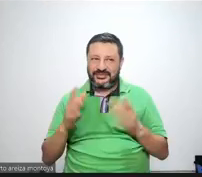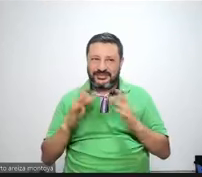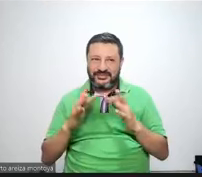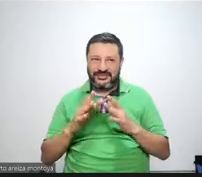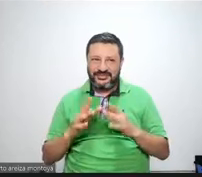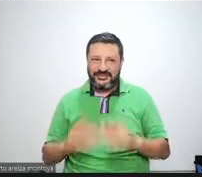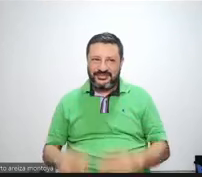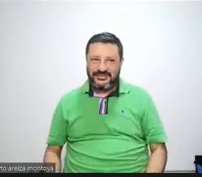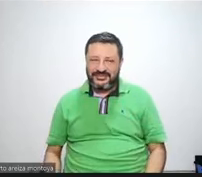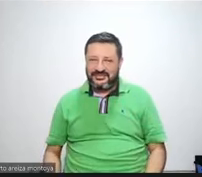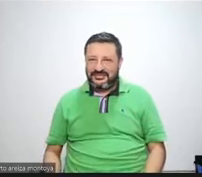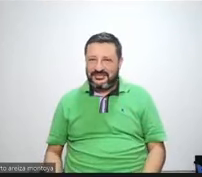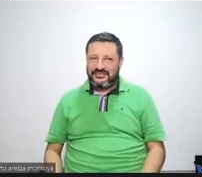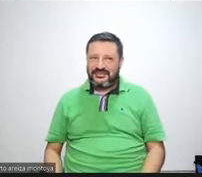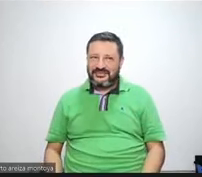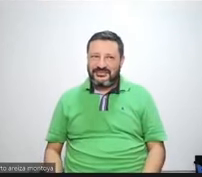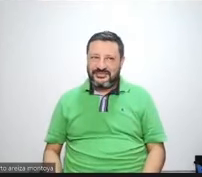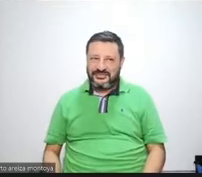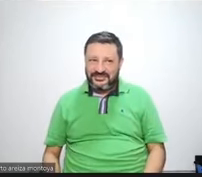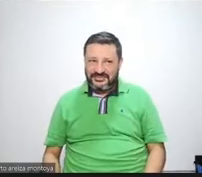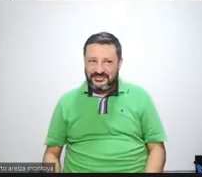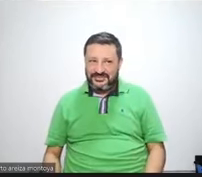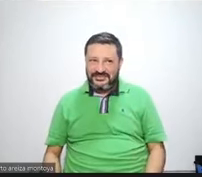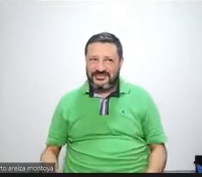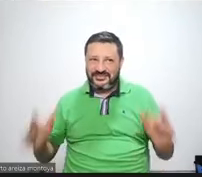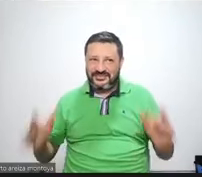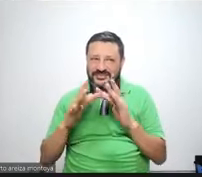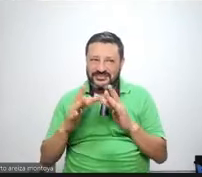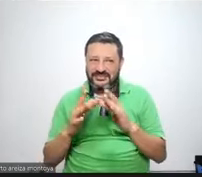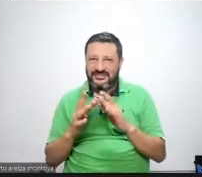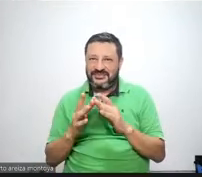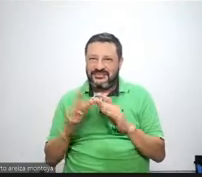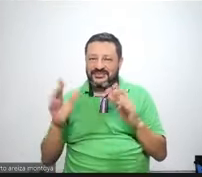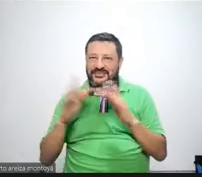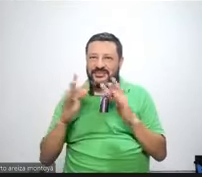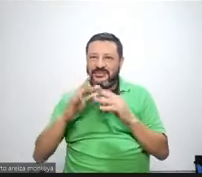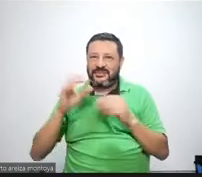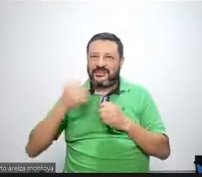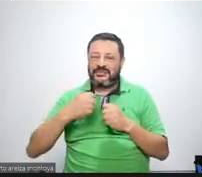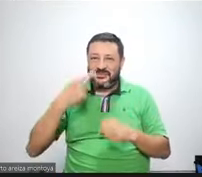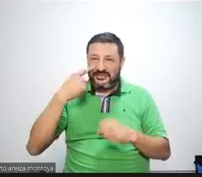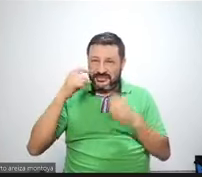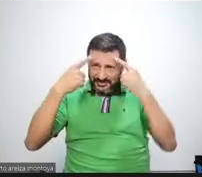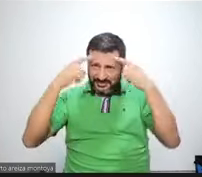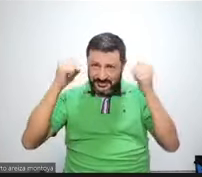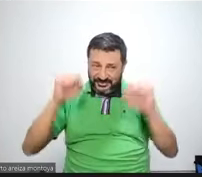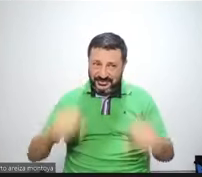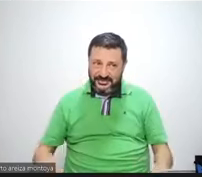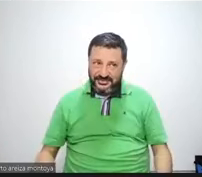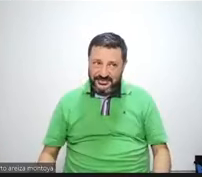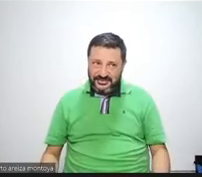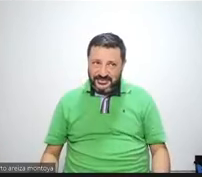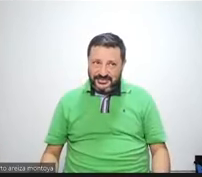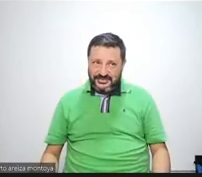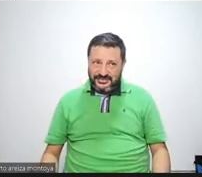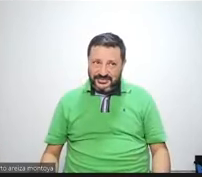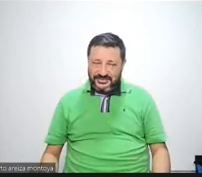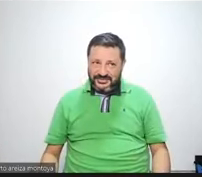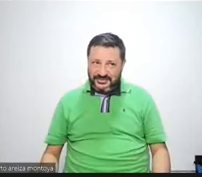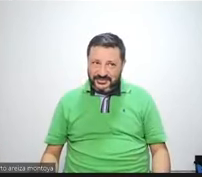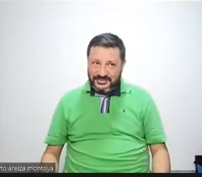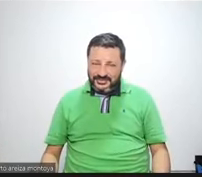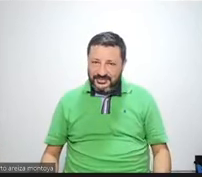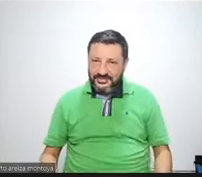días que llovían teníamos que entrar y yo lloraba y sufría porque tenía que entrar. Yo no, definitivamente no me